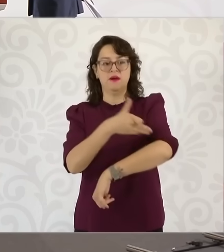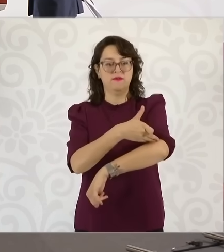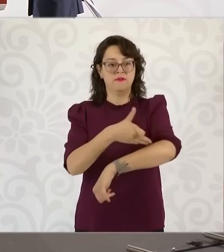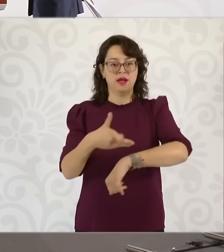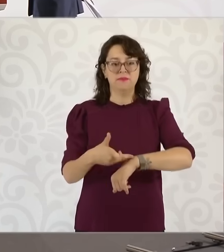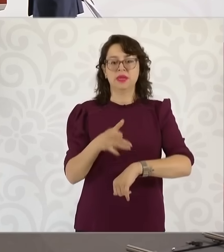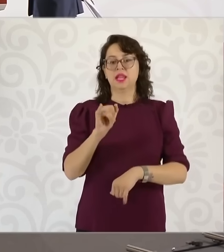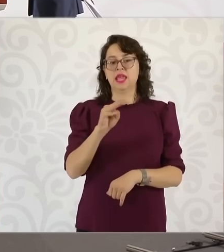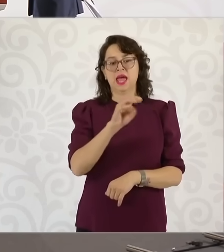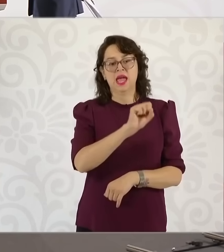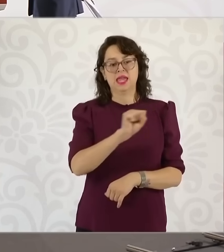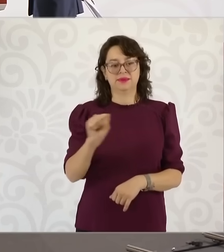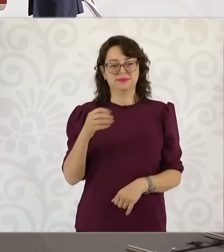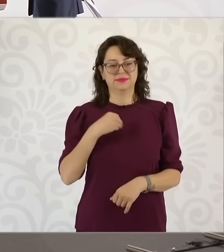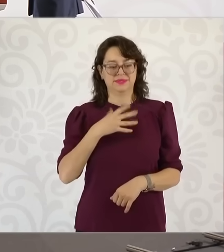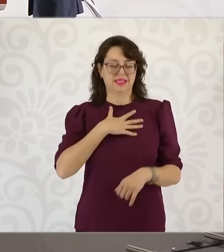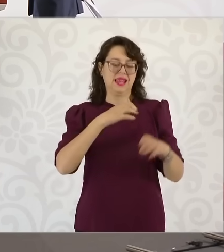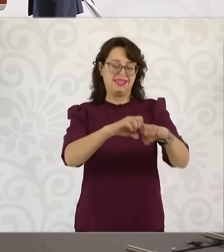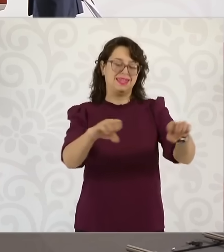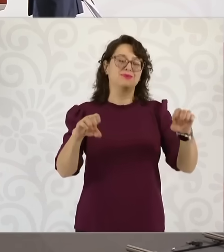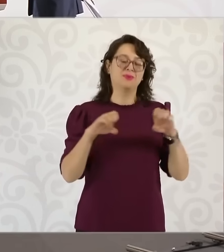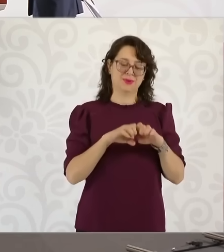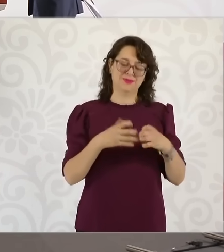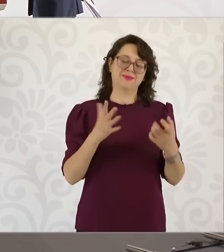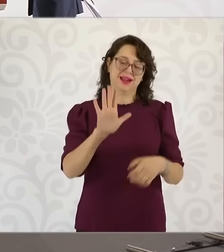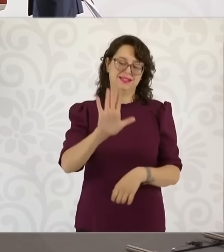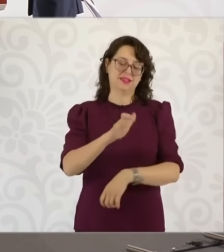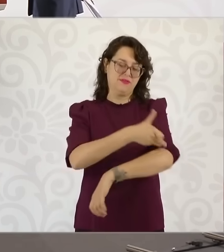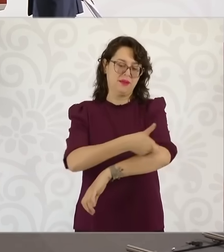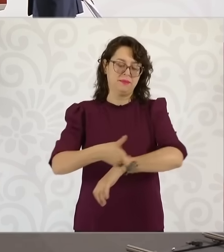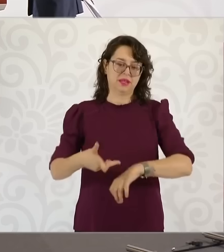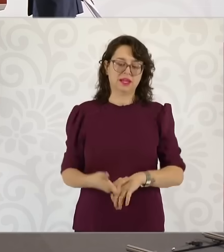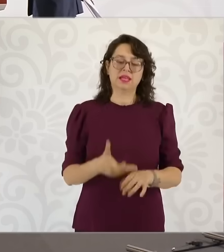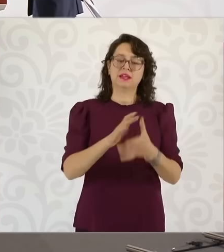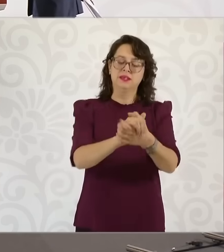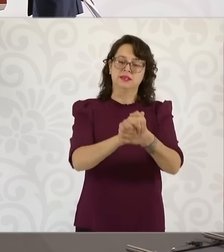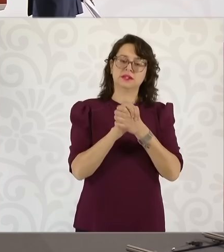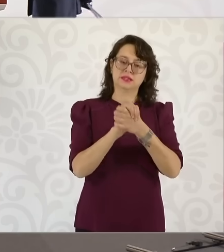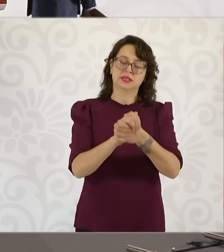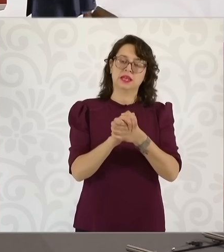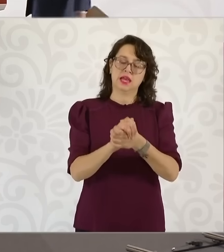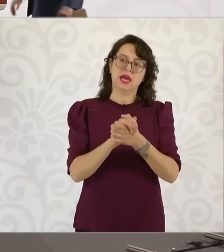IMSS Bienestar, y desde acá le mandamos un saludo hasta...